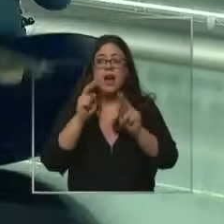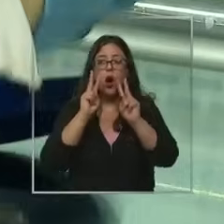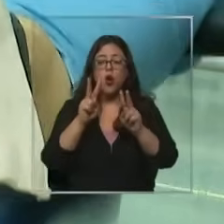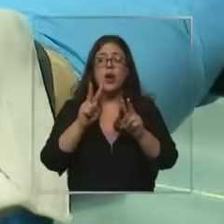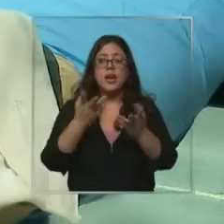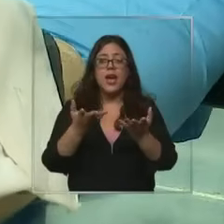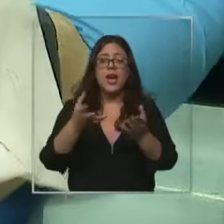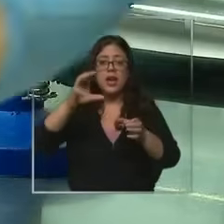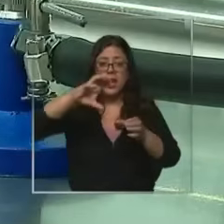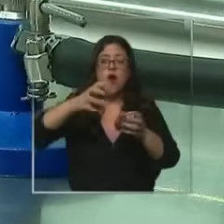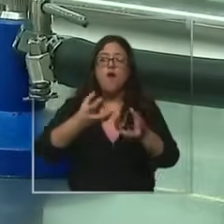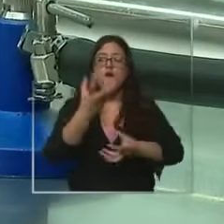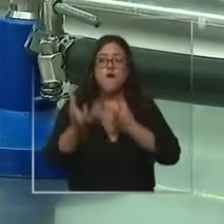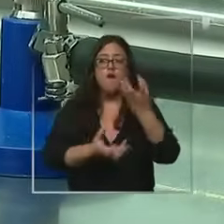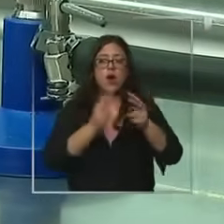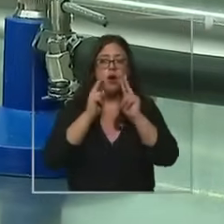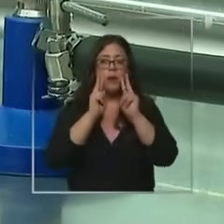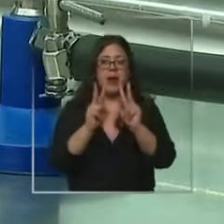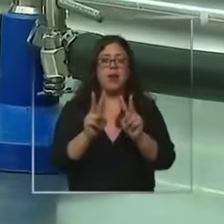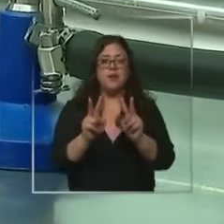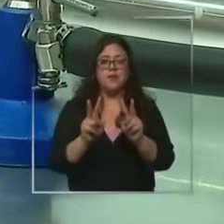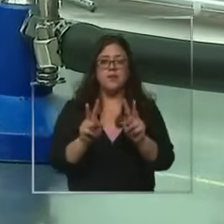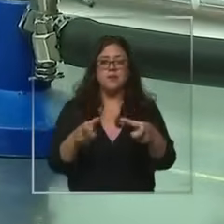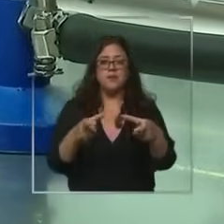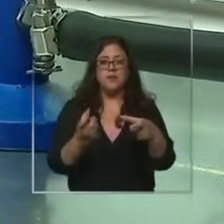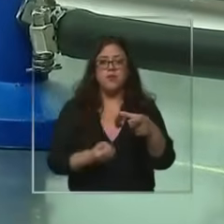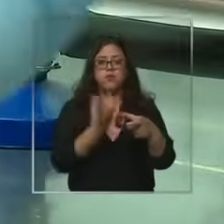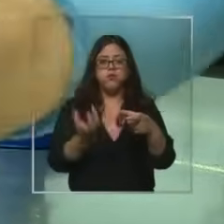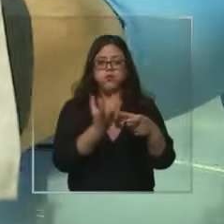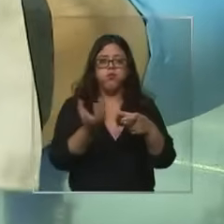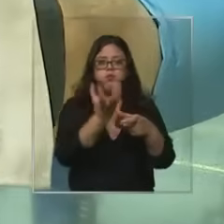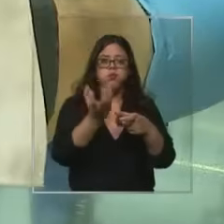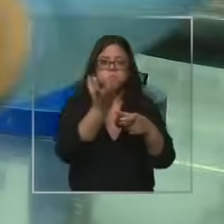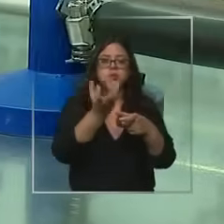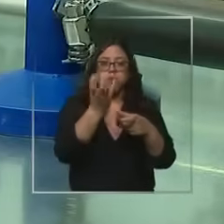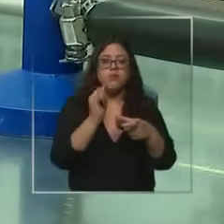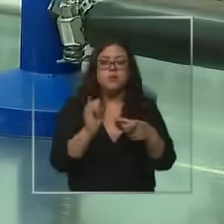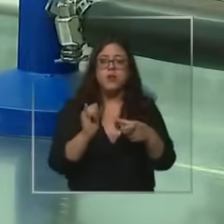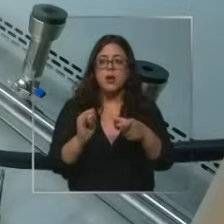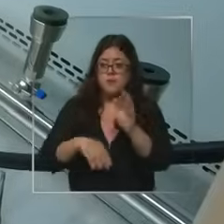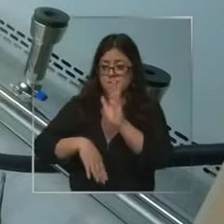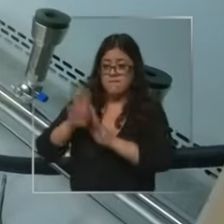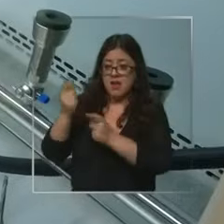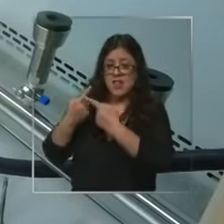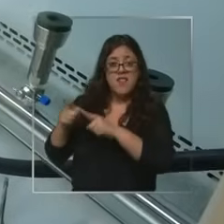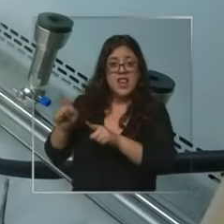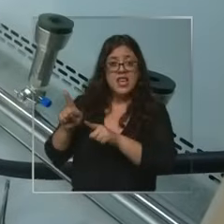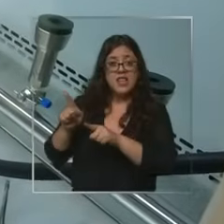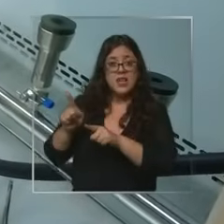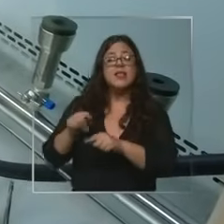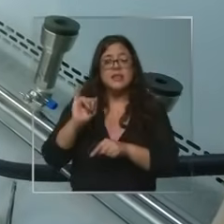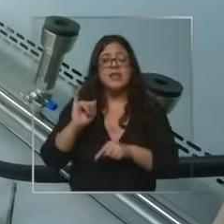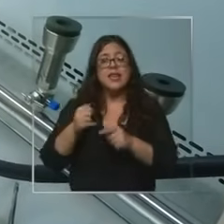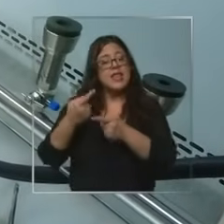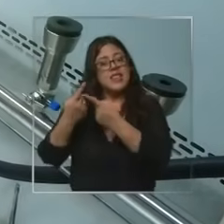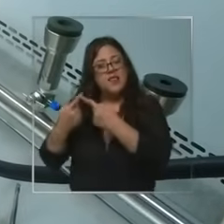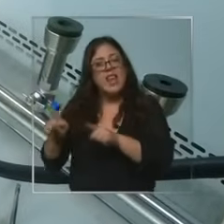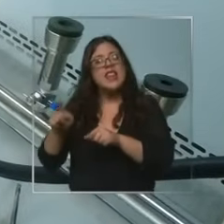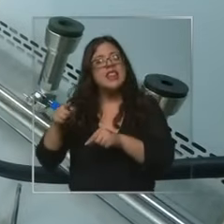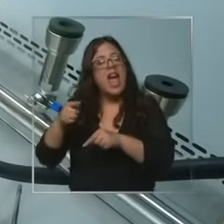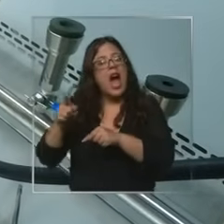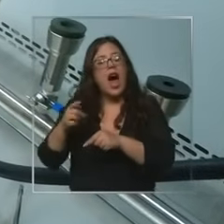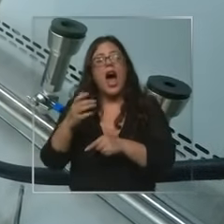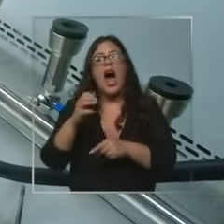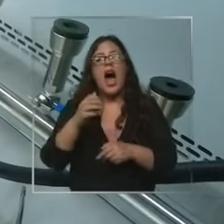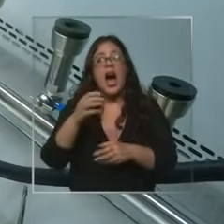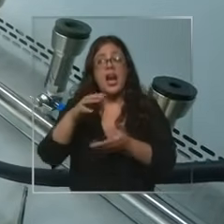¿cierto? Y vemos que lógicamente se enciende inmediatamente. Entonces, más que el otro. Más que la solución del 70%, por lo tanto,